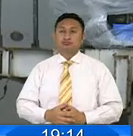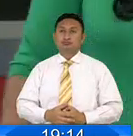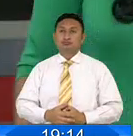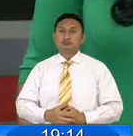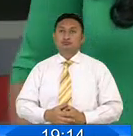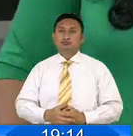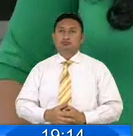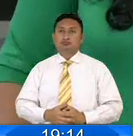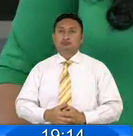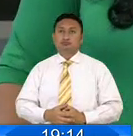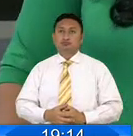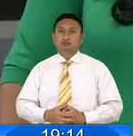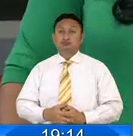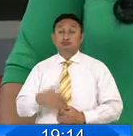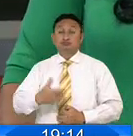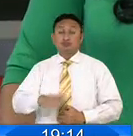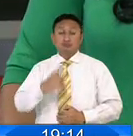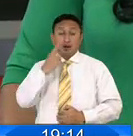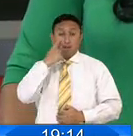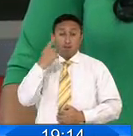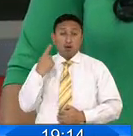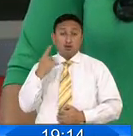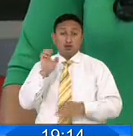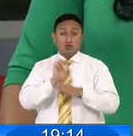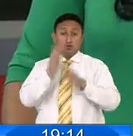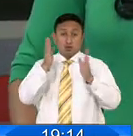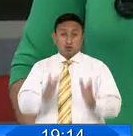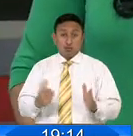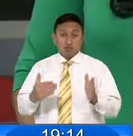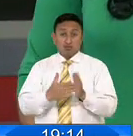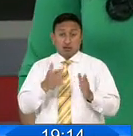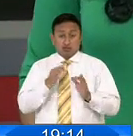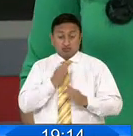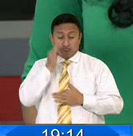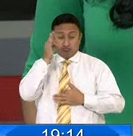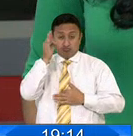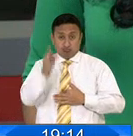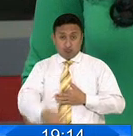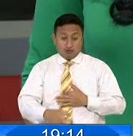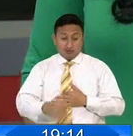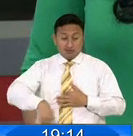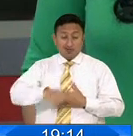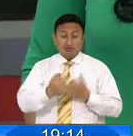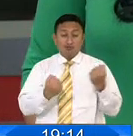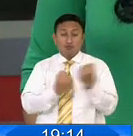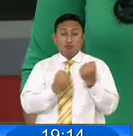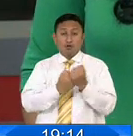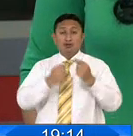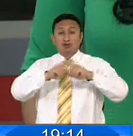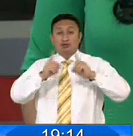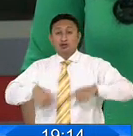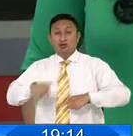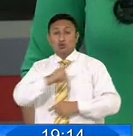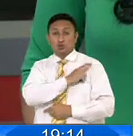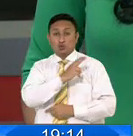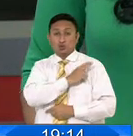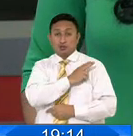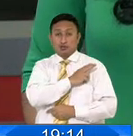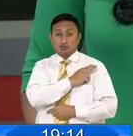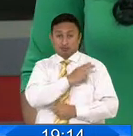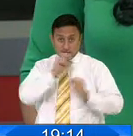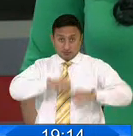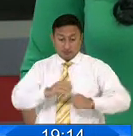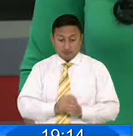el prototipo de la vacuna ecuatoriana en contra el kobe 19 que se desarrolla con el apoyo de varias instituciones académicas